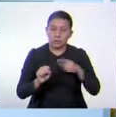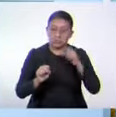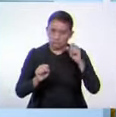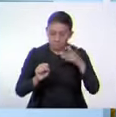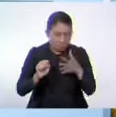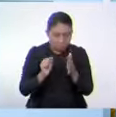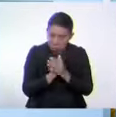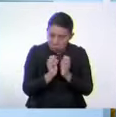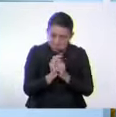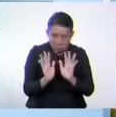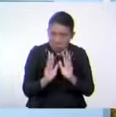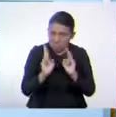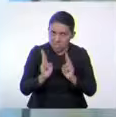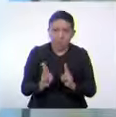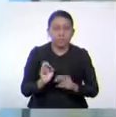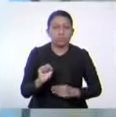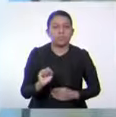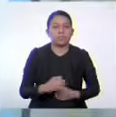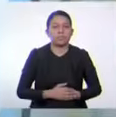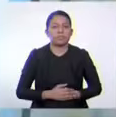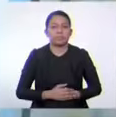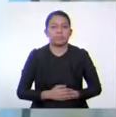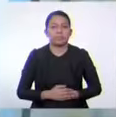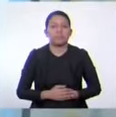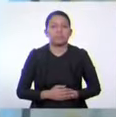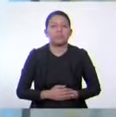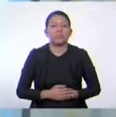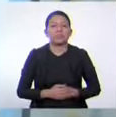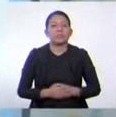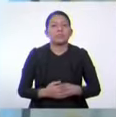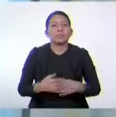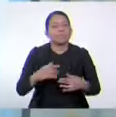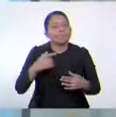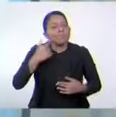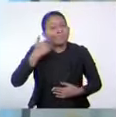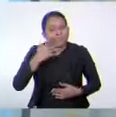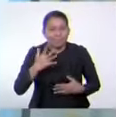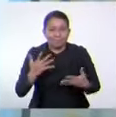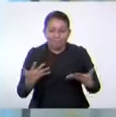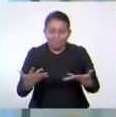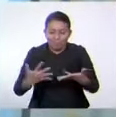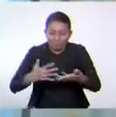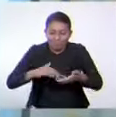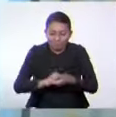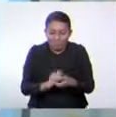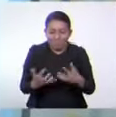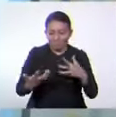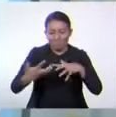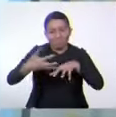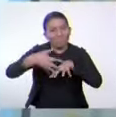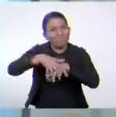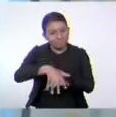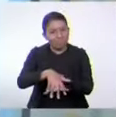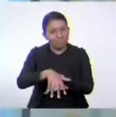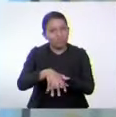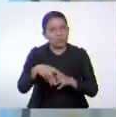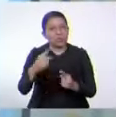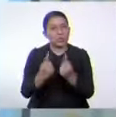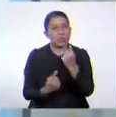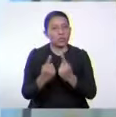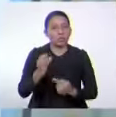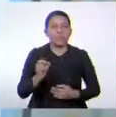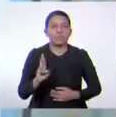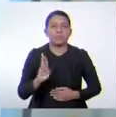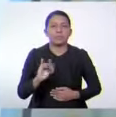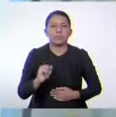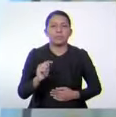pasa nada, pero se hibridan, o sea, se unen, se mezclan los orbitales del nivel 2, los s con los